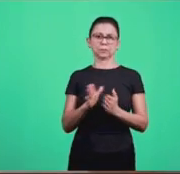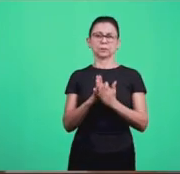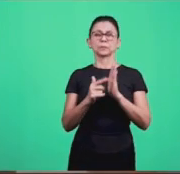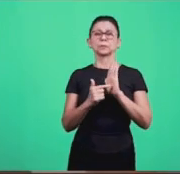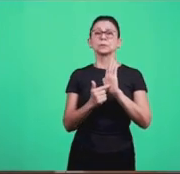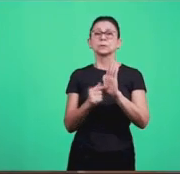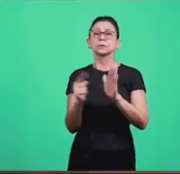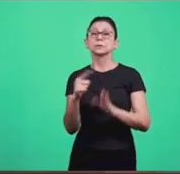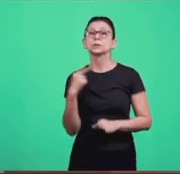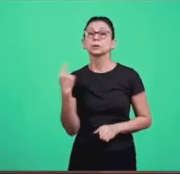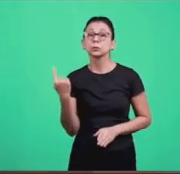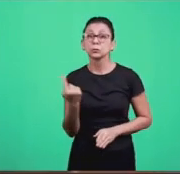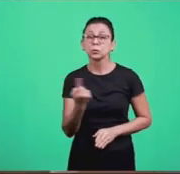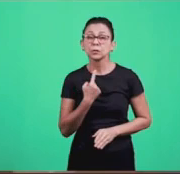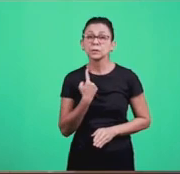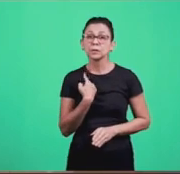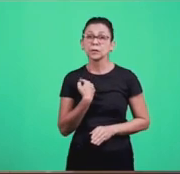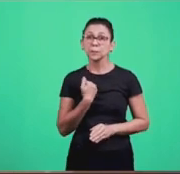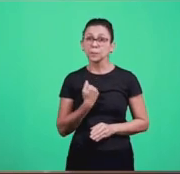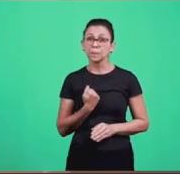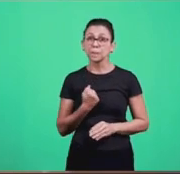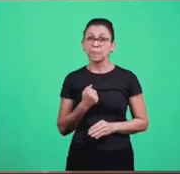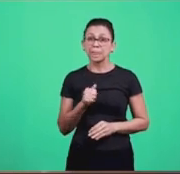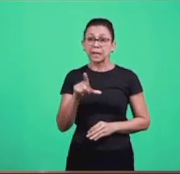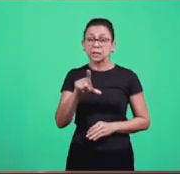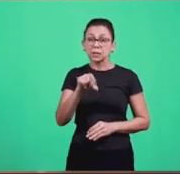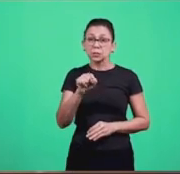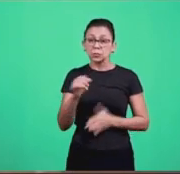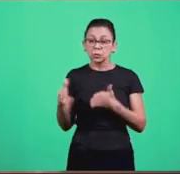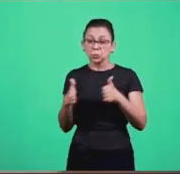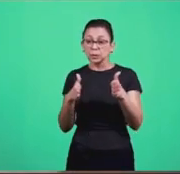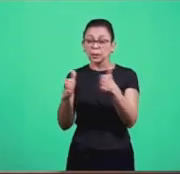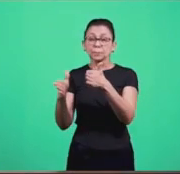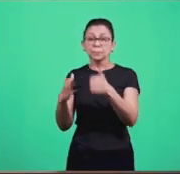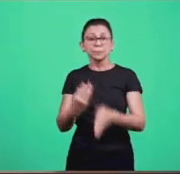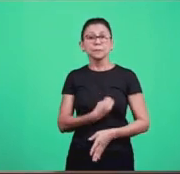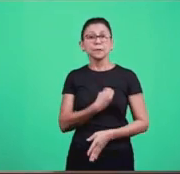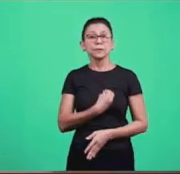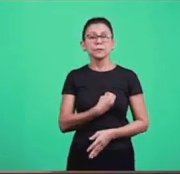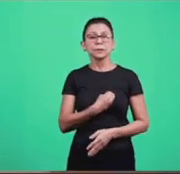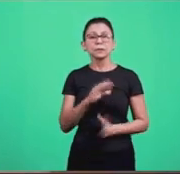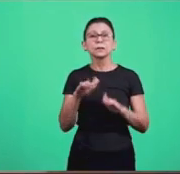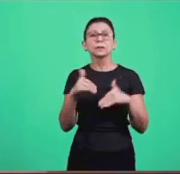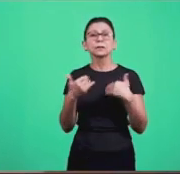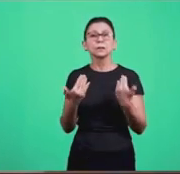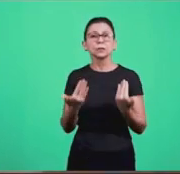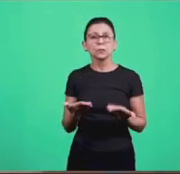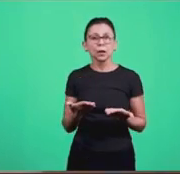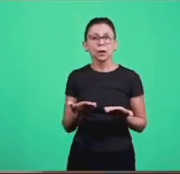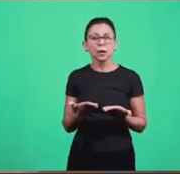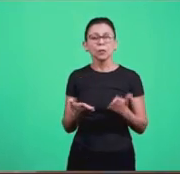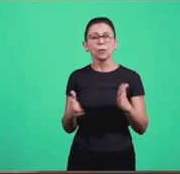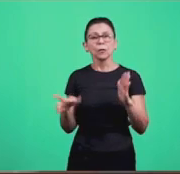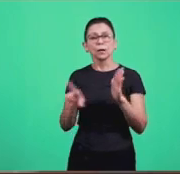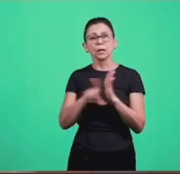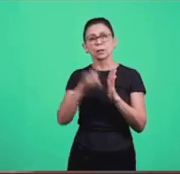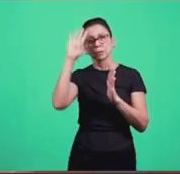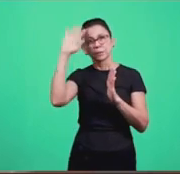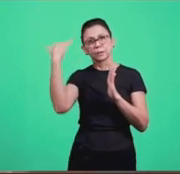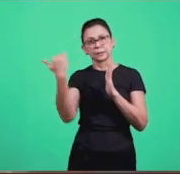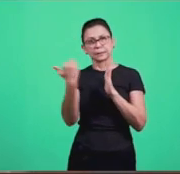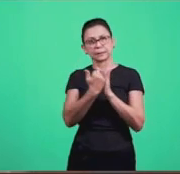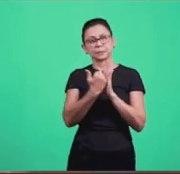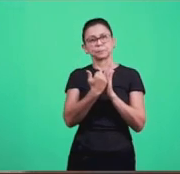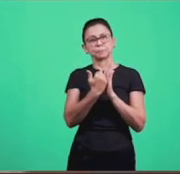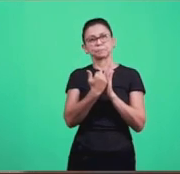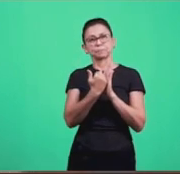voluntad. La palabra dice que nosotros tenemos que escoger el camino de la vida. ¿Y saben cuál es ese camino?